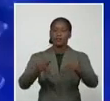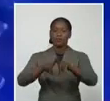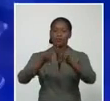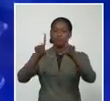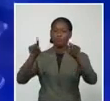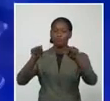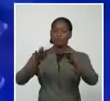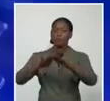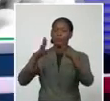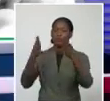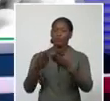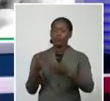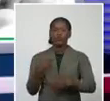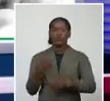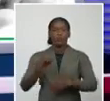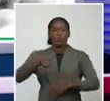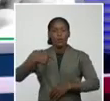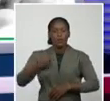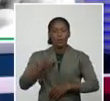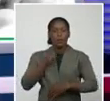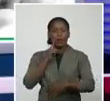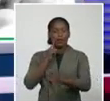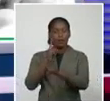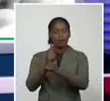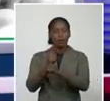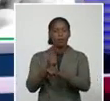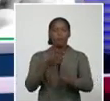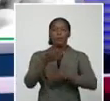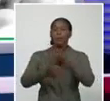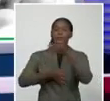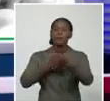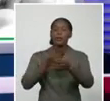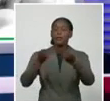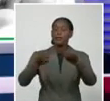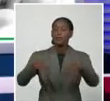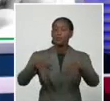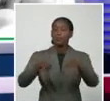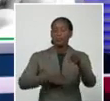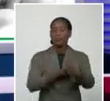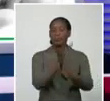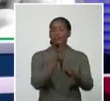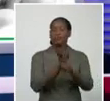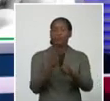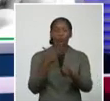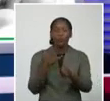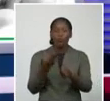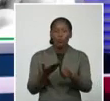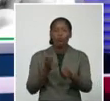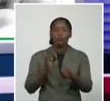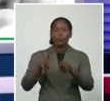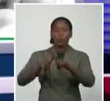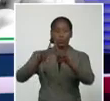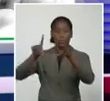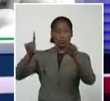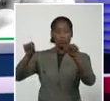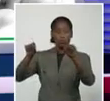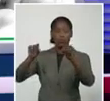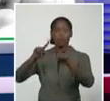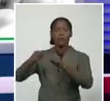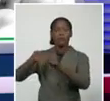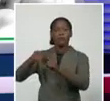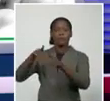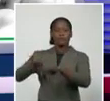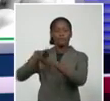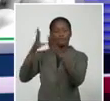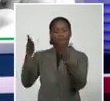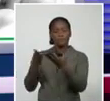esperamos mañana para seguir conociendo otros datos sobre el comportamiento de la COVID-19 en Cuba y el resto del mundo, sobre todo